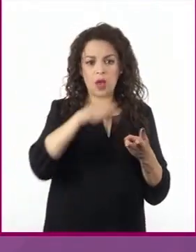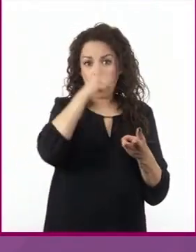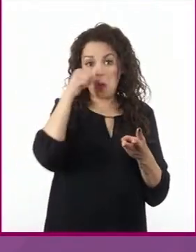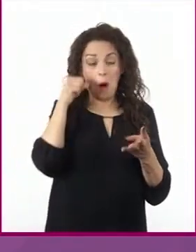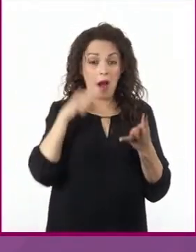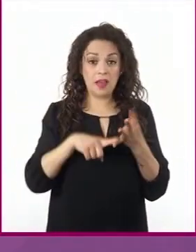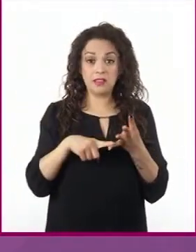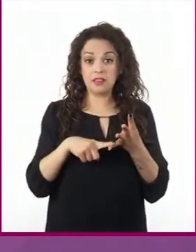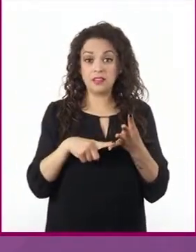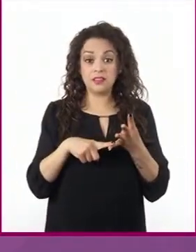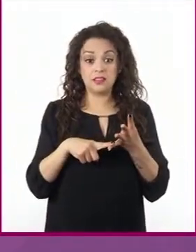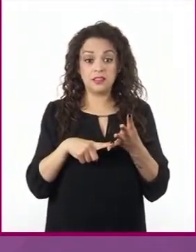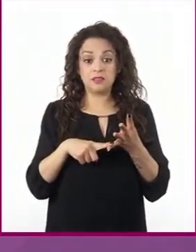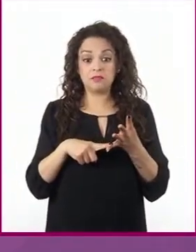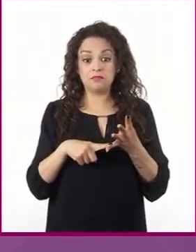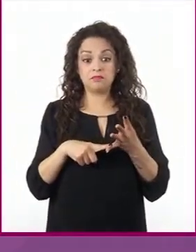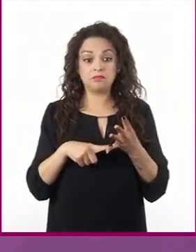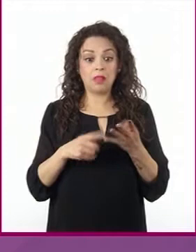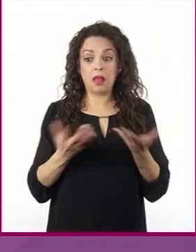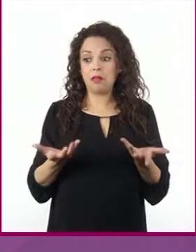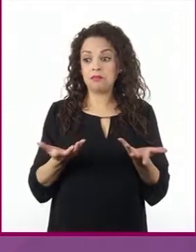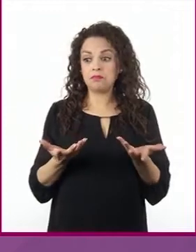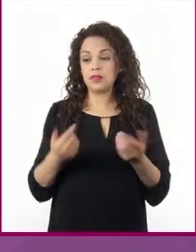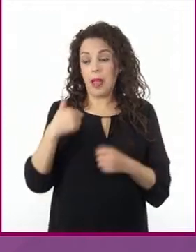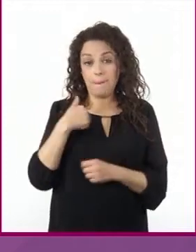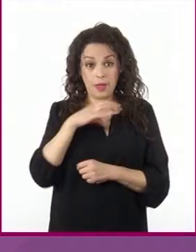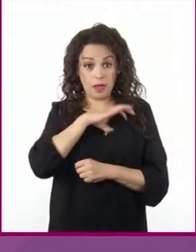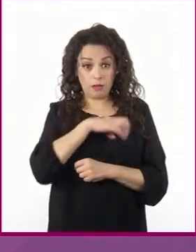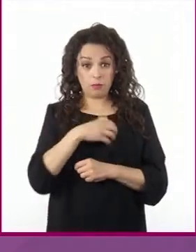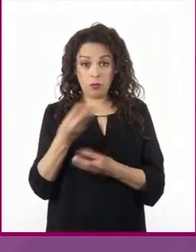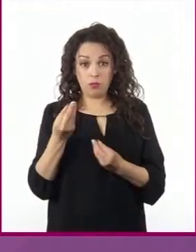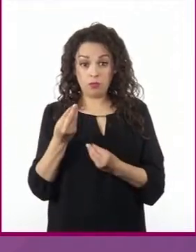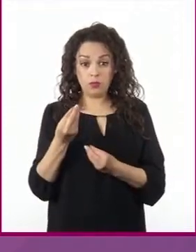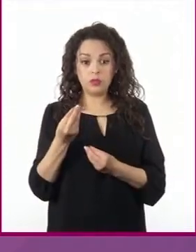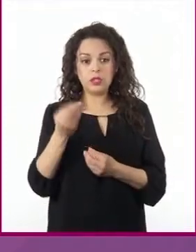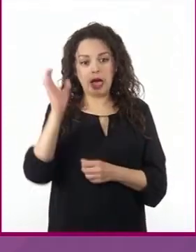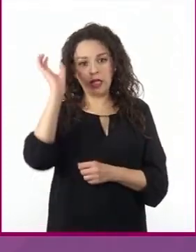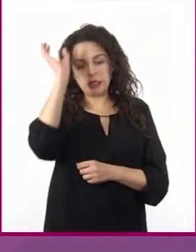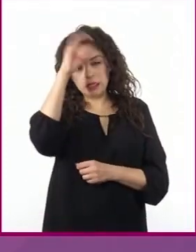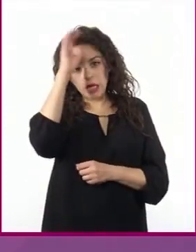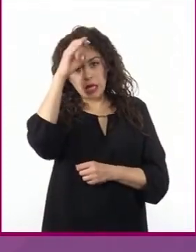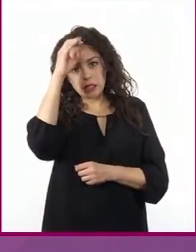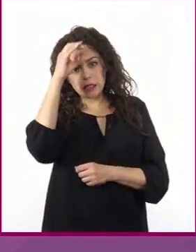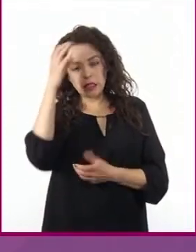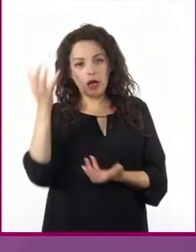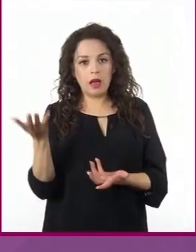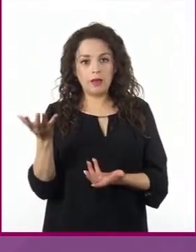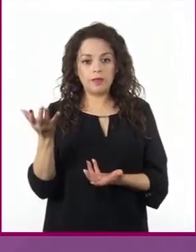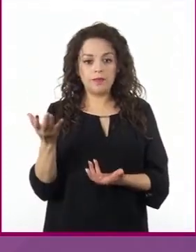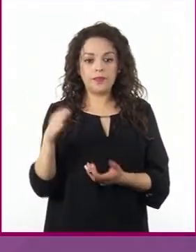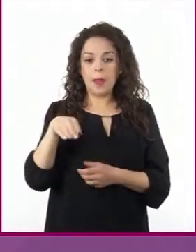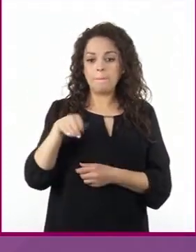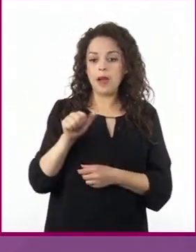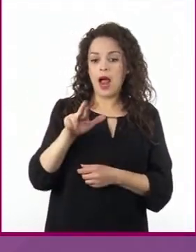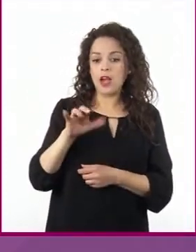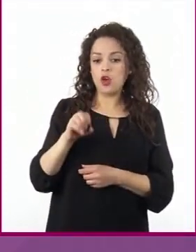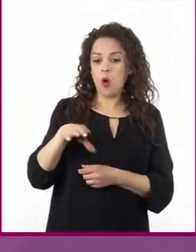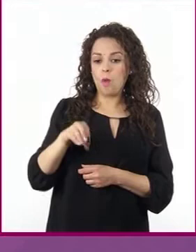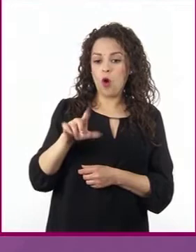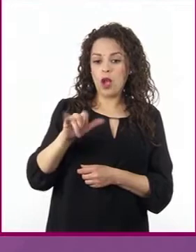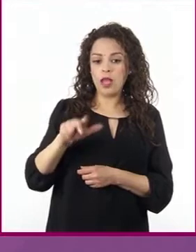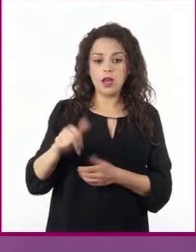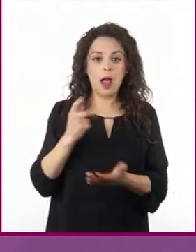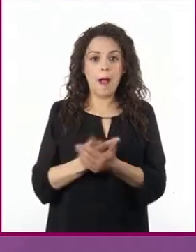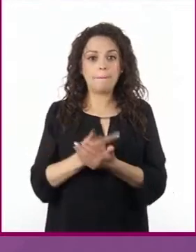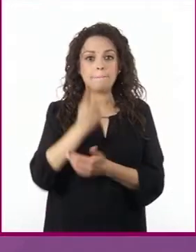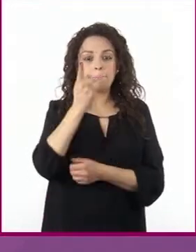Para mí me son muy cercanos o me gustan mucho ciencia, personajes de la ciencia. Puede ser Mario Molina, el ganador del Premio Nobel de